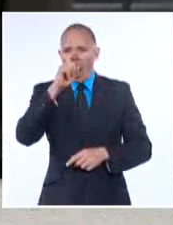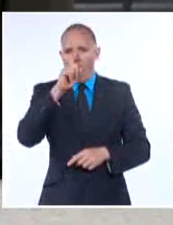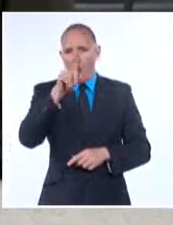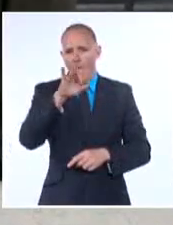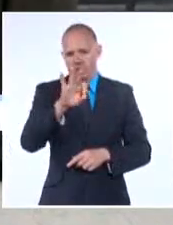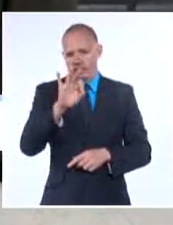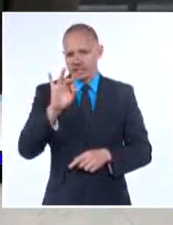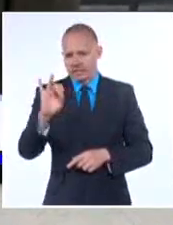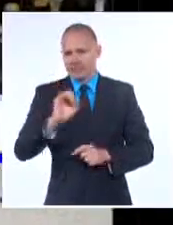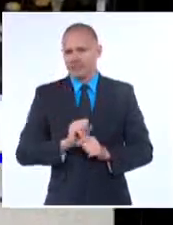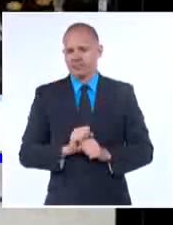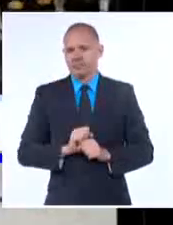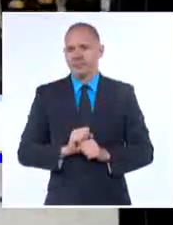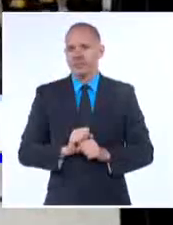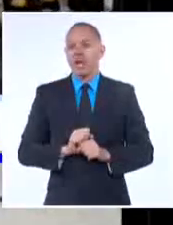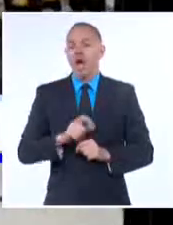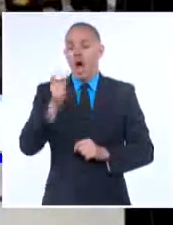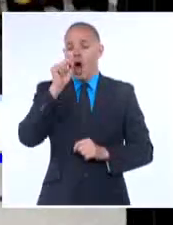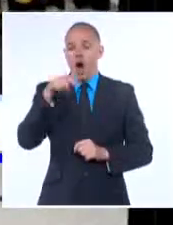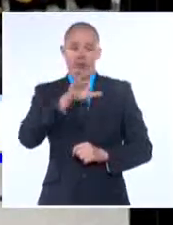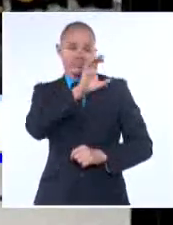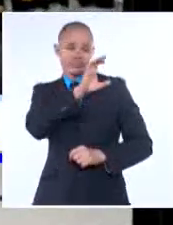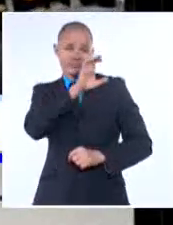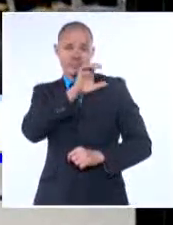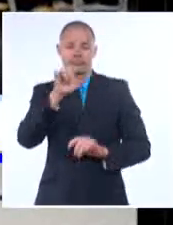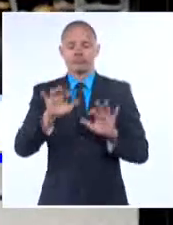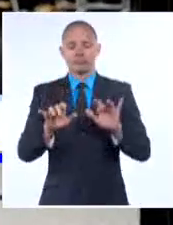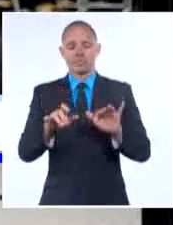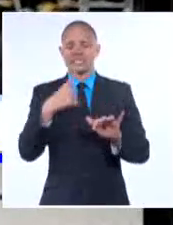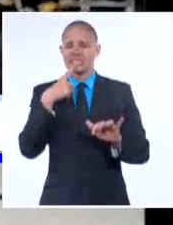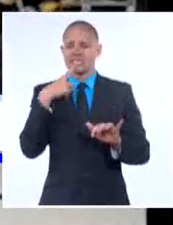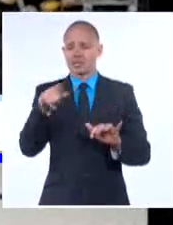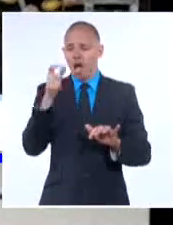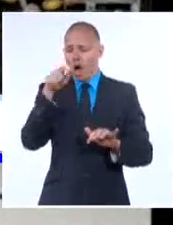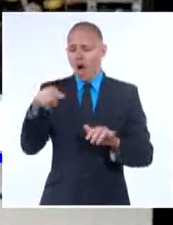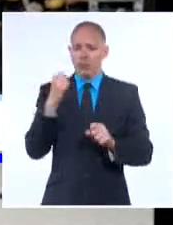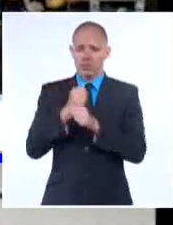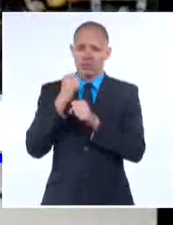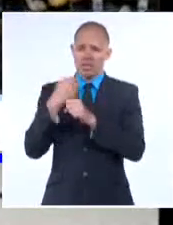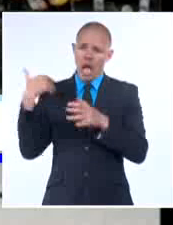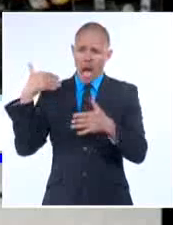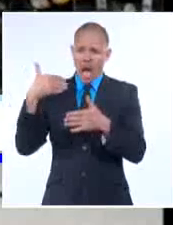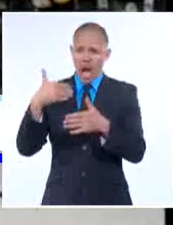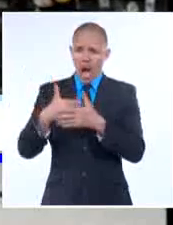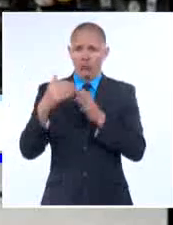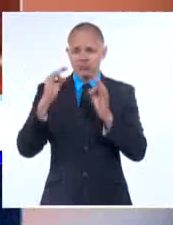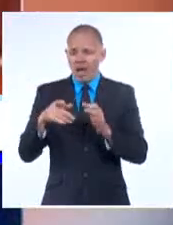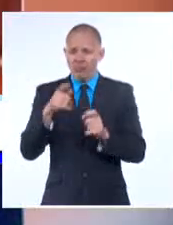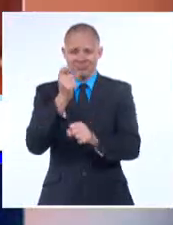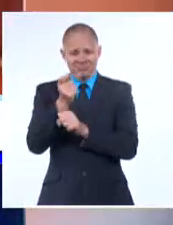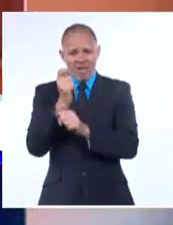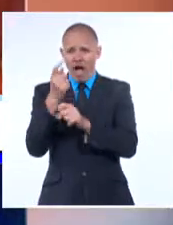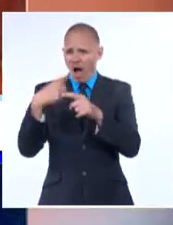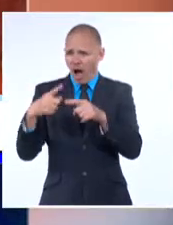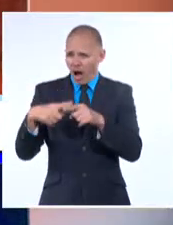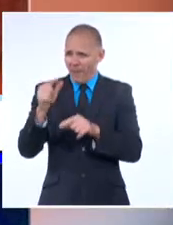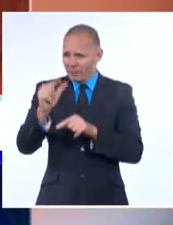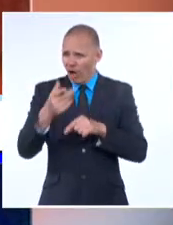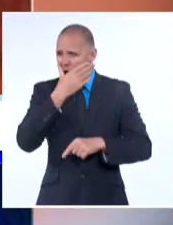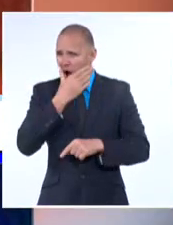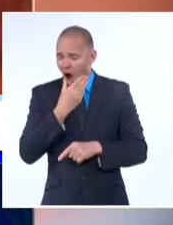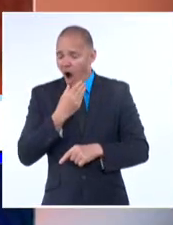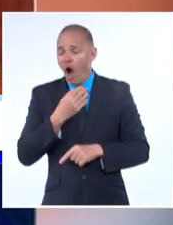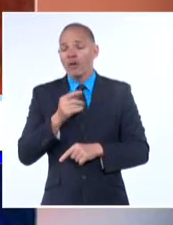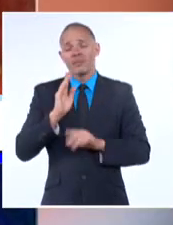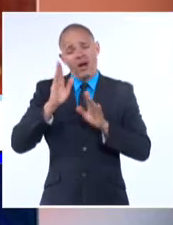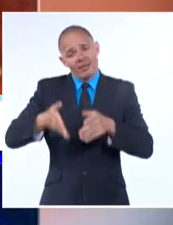Rodríguez Parrilla, escribió: por su ejemplar trayectoria y aporte a la formación de las nuevas generaciones de diplomáticos, será siempre un referente